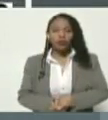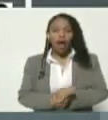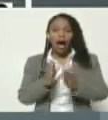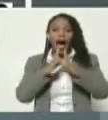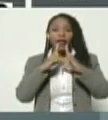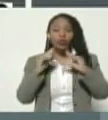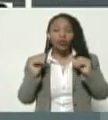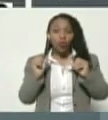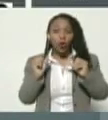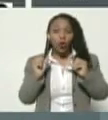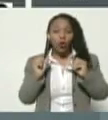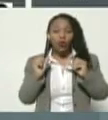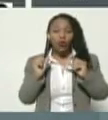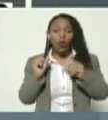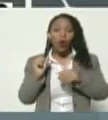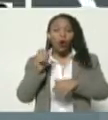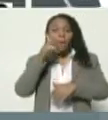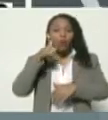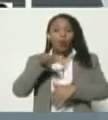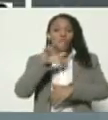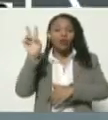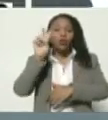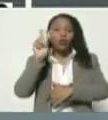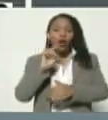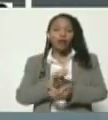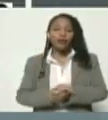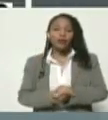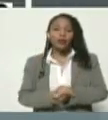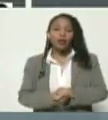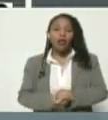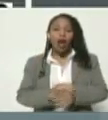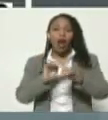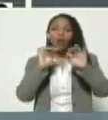el pueblo de Venezuela. Son las